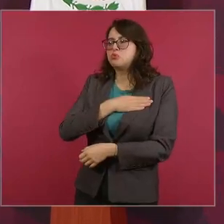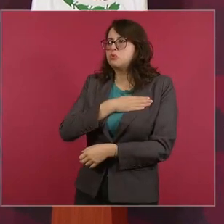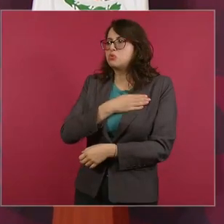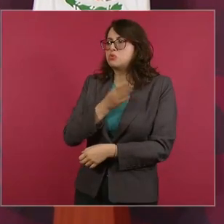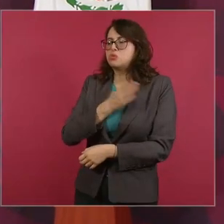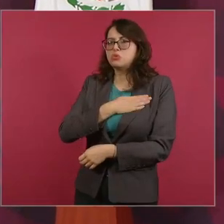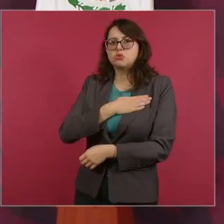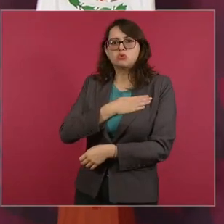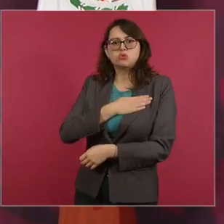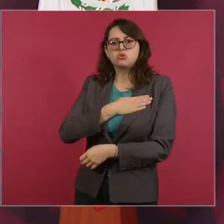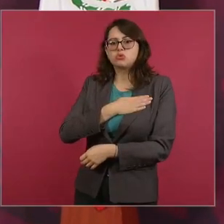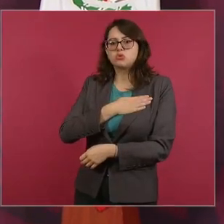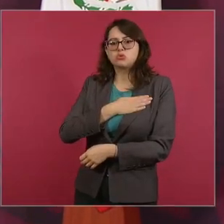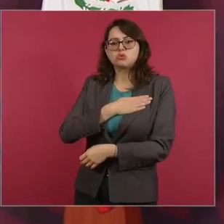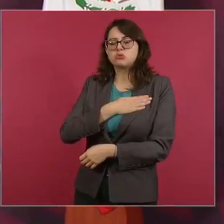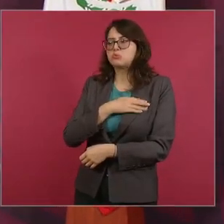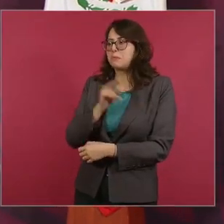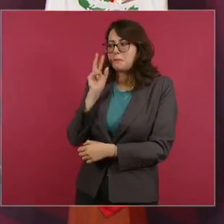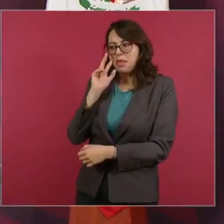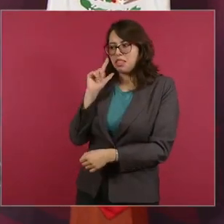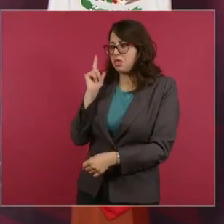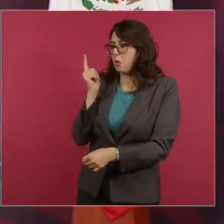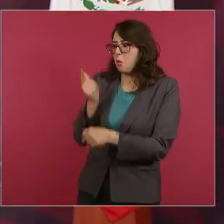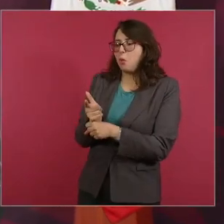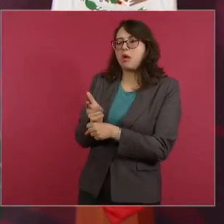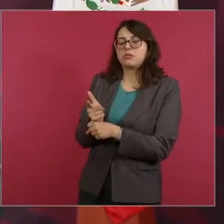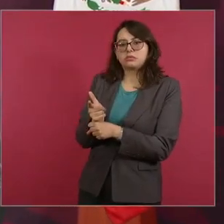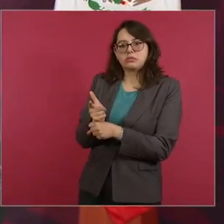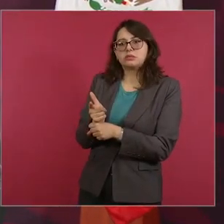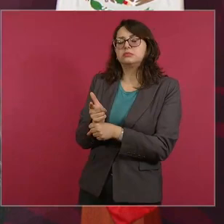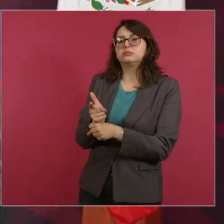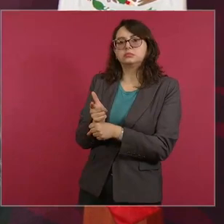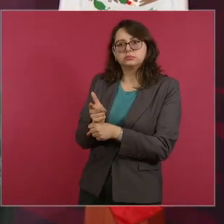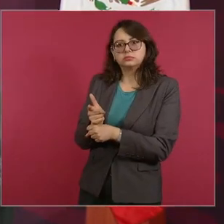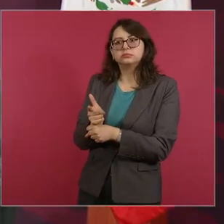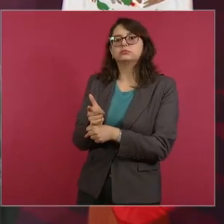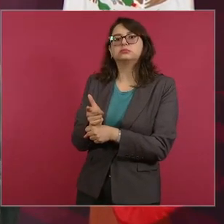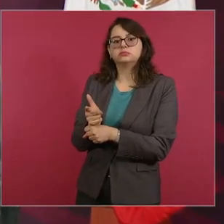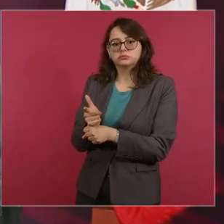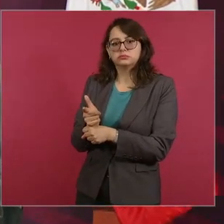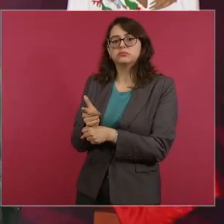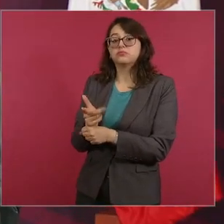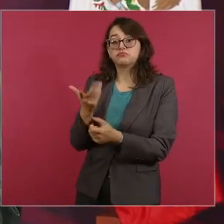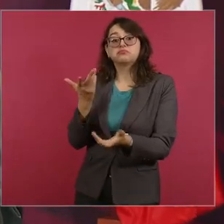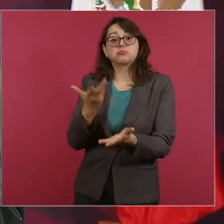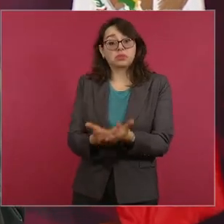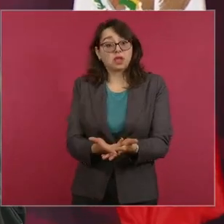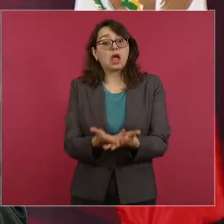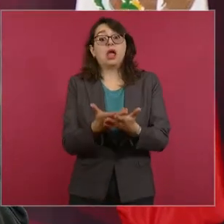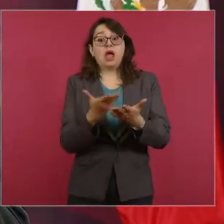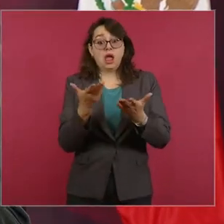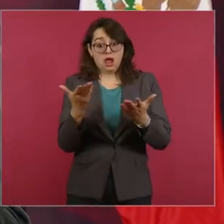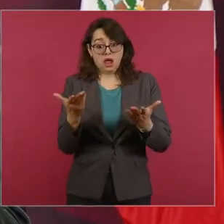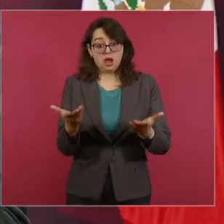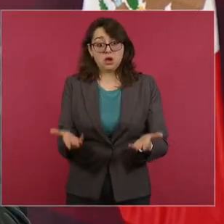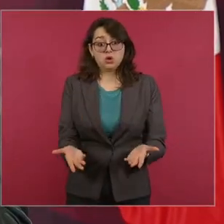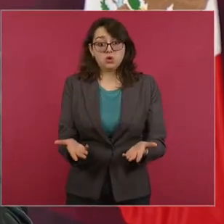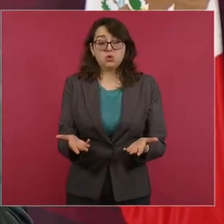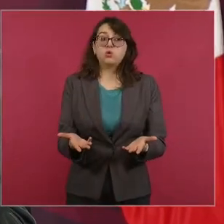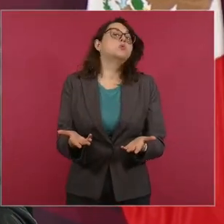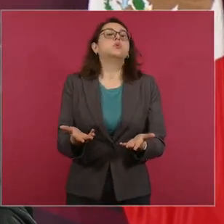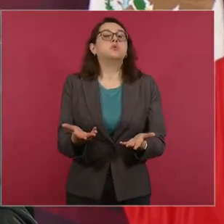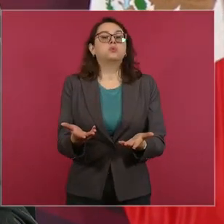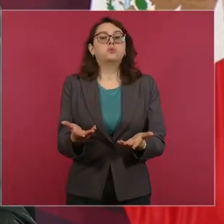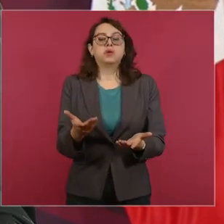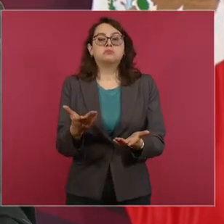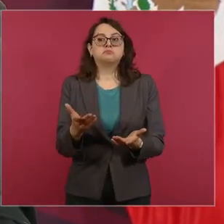y le reconocí eso y ahora y ahora luego también